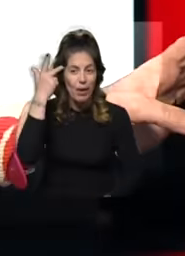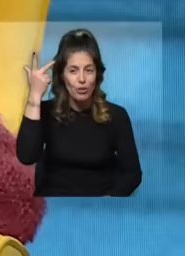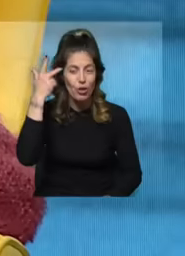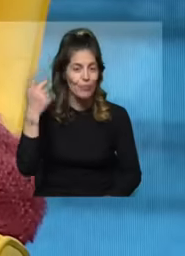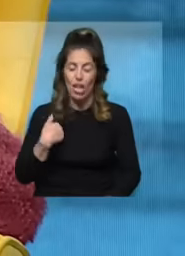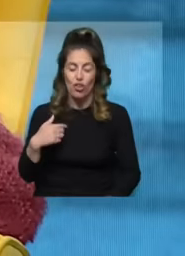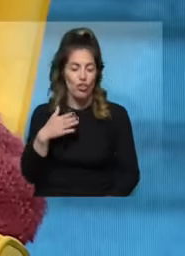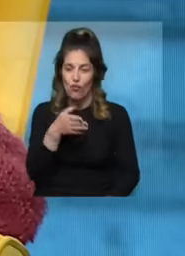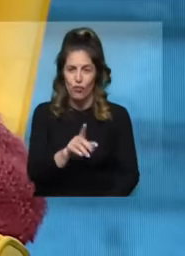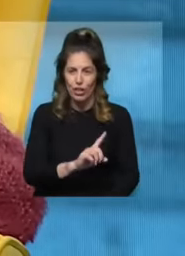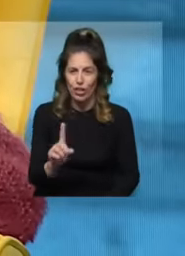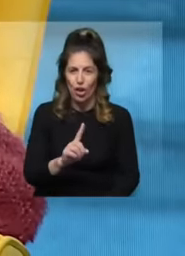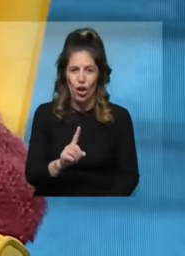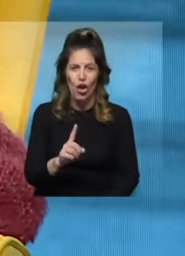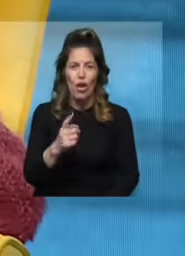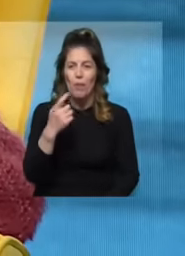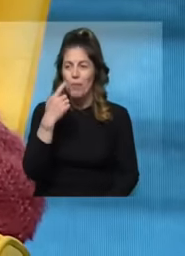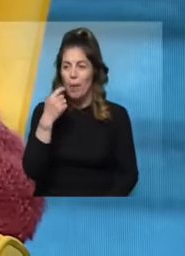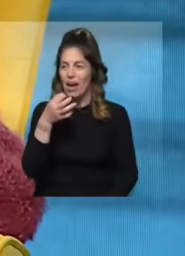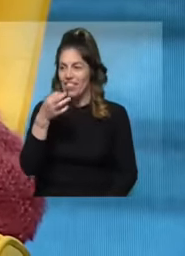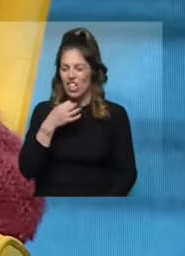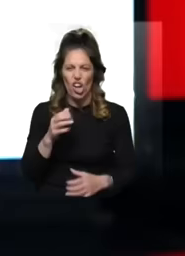fui. Porque mi papá dijo, ¿qué?